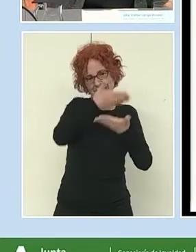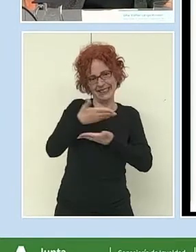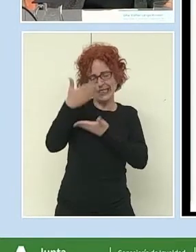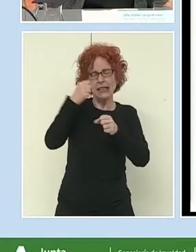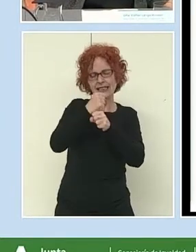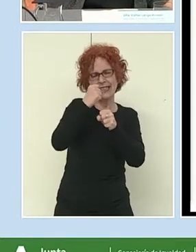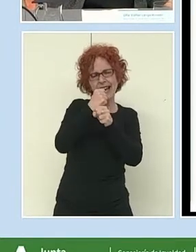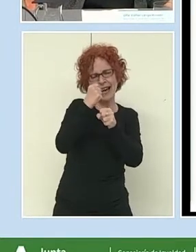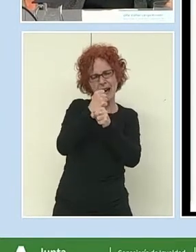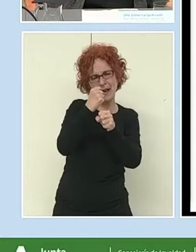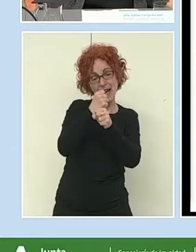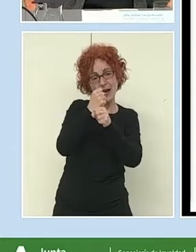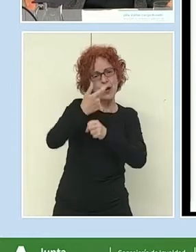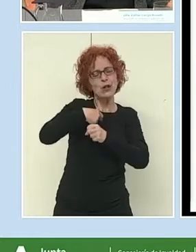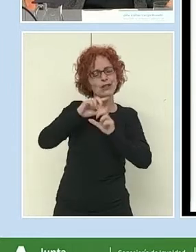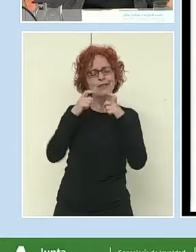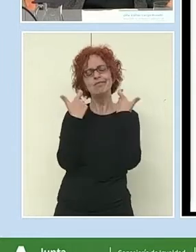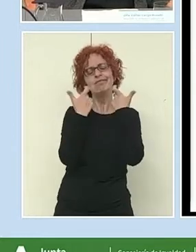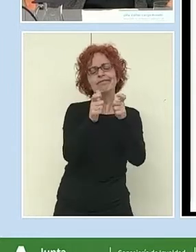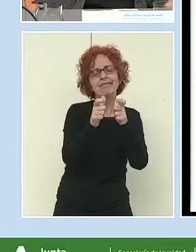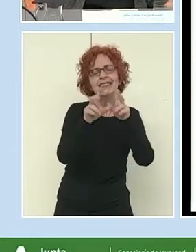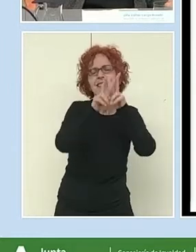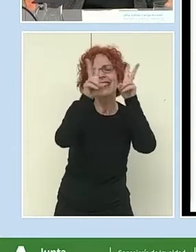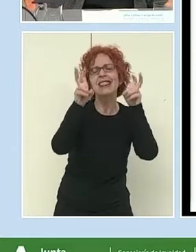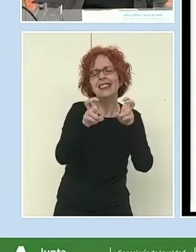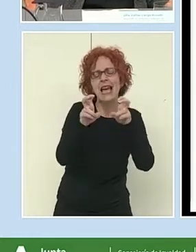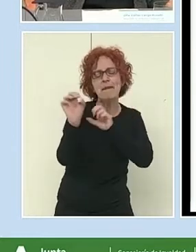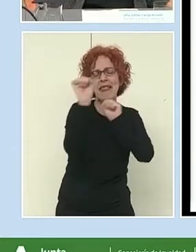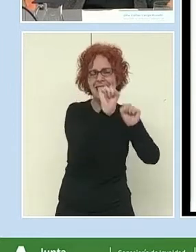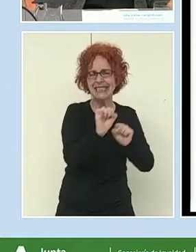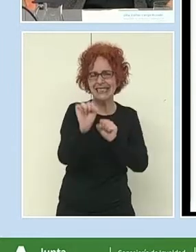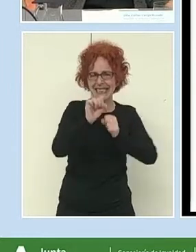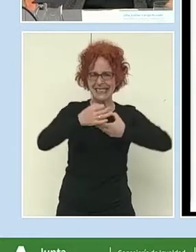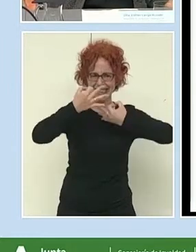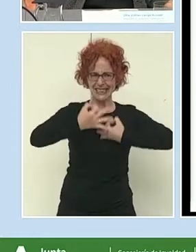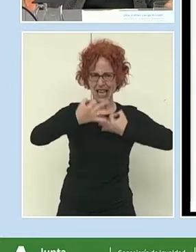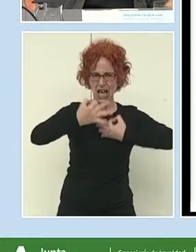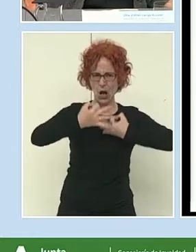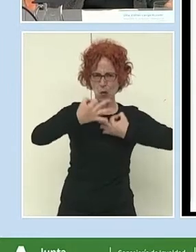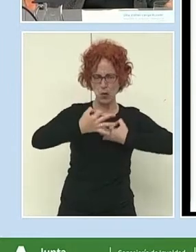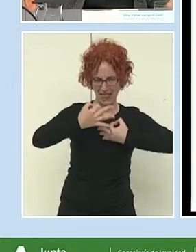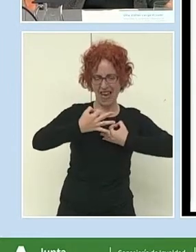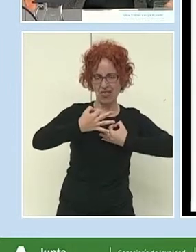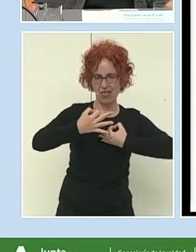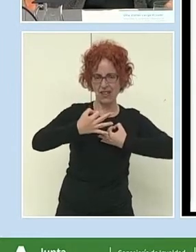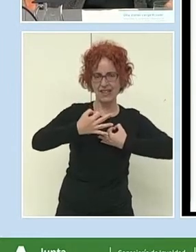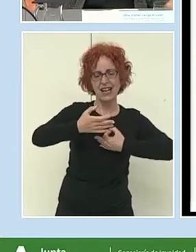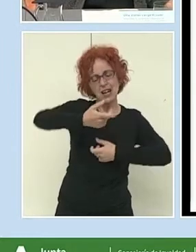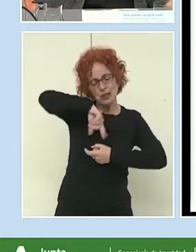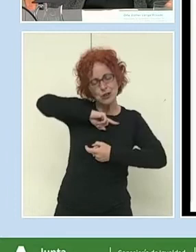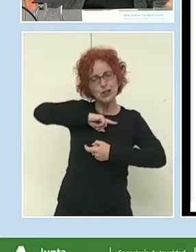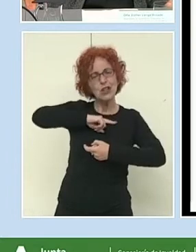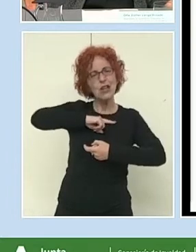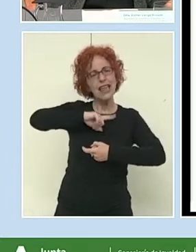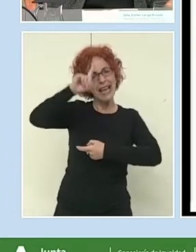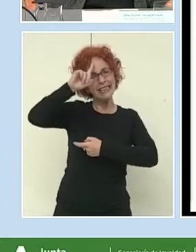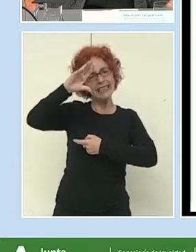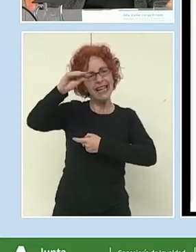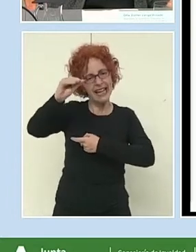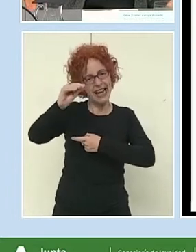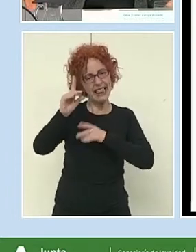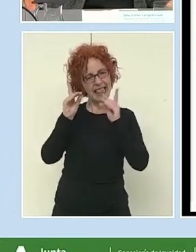parte de ciberseguridad, cloud, IoT, Big Data, inteligencia artificial y